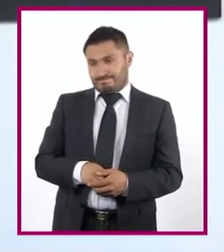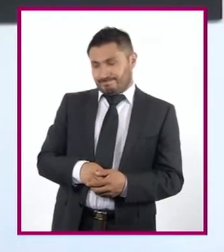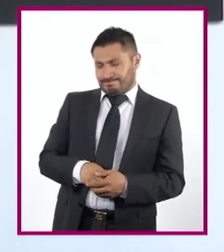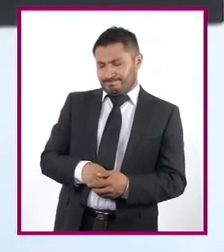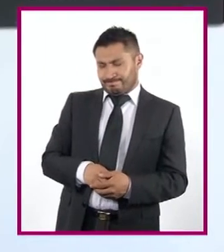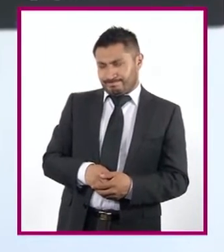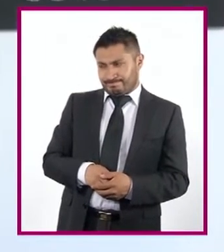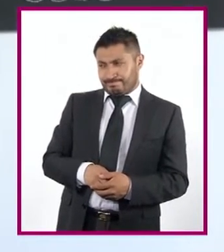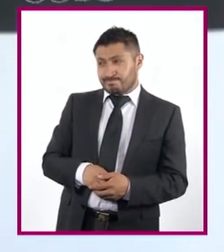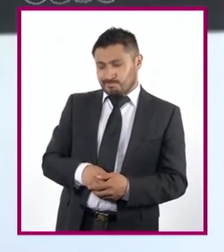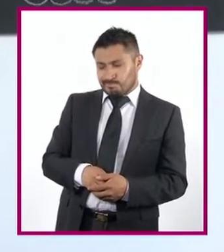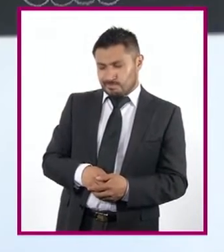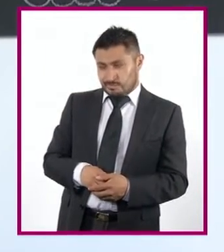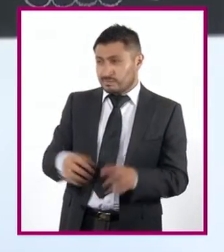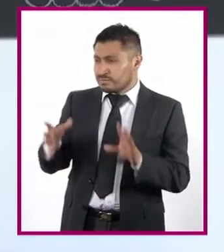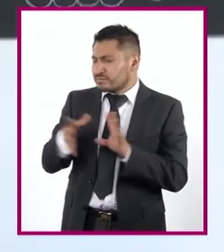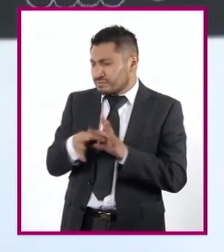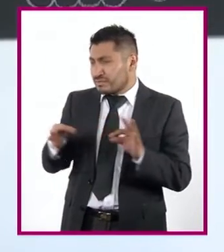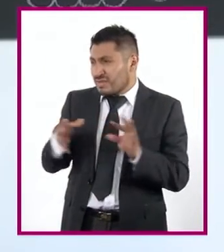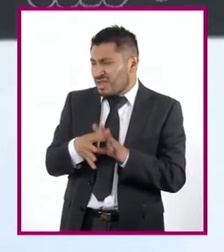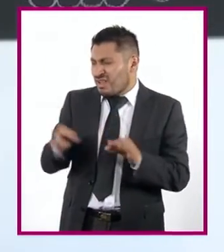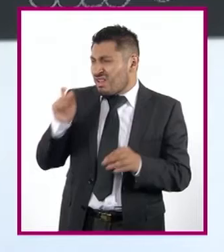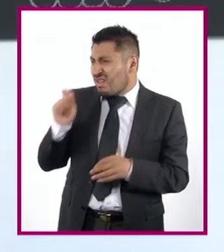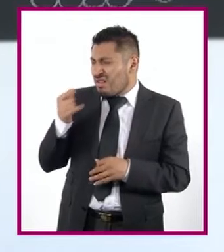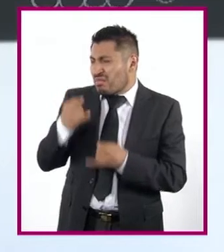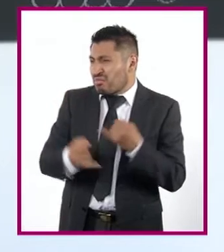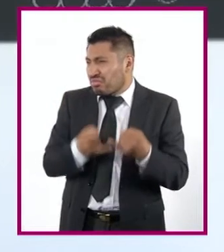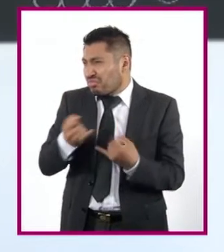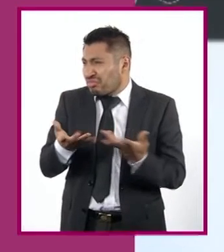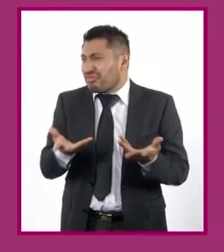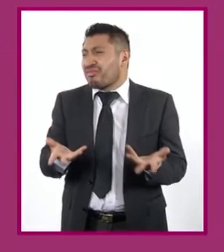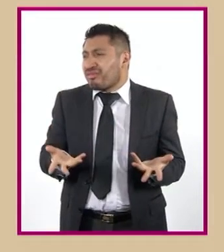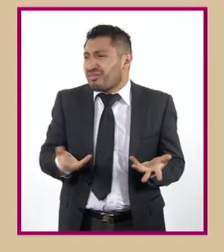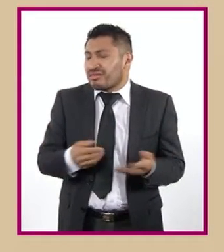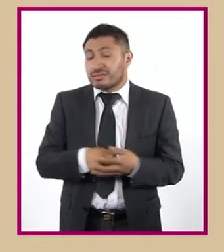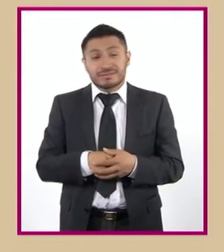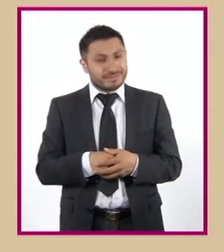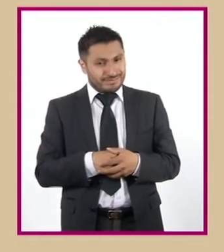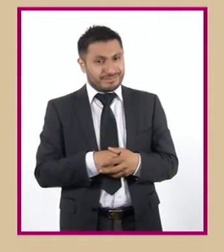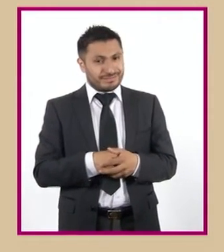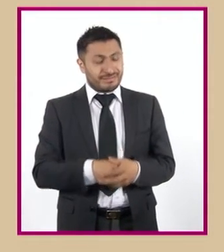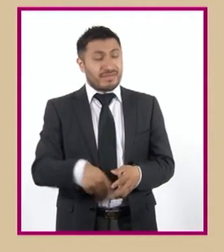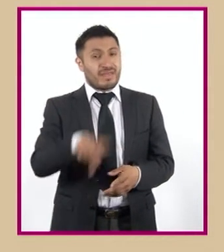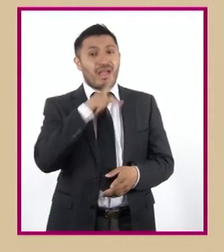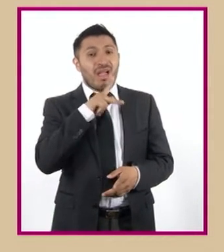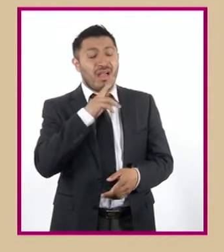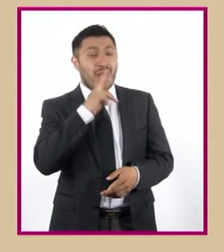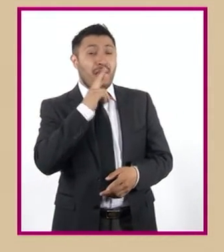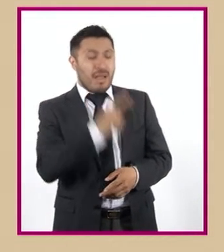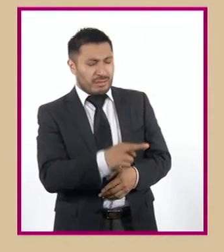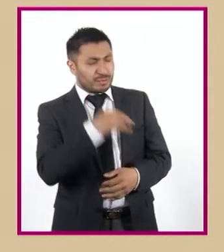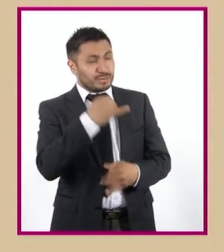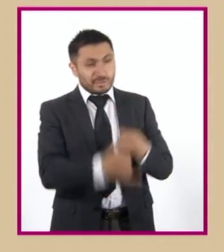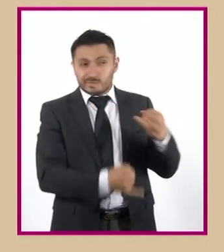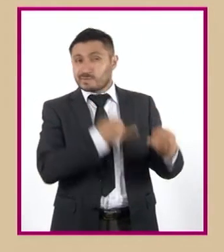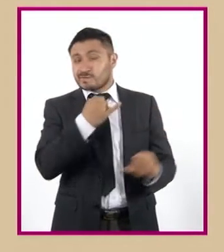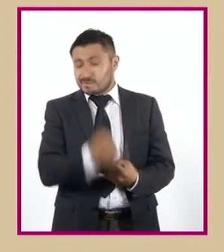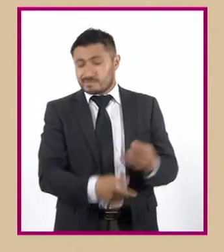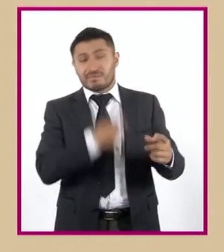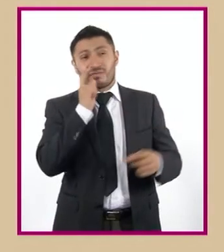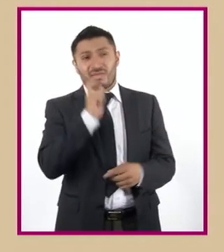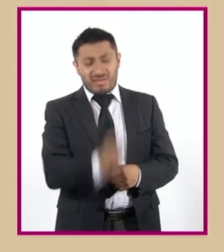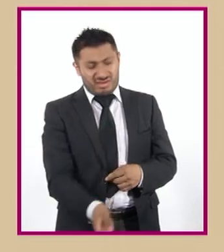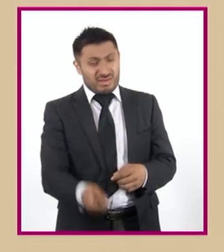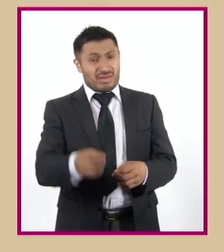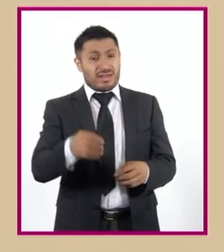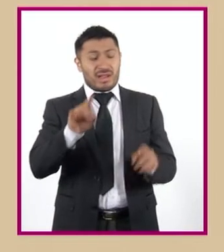pregunta: ¿podrías explicarme en qué consiste el juego? El papá le dice que el juego consiste en ir